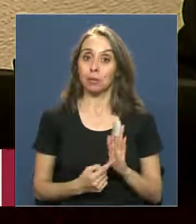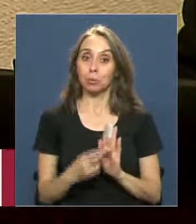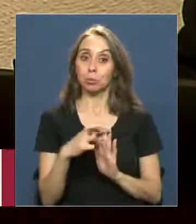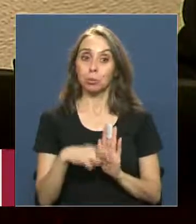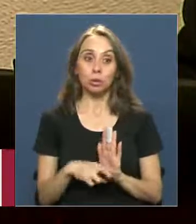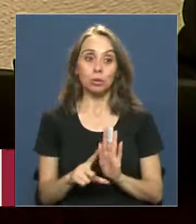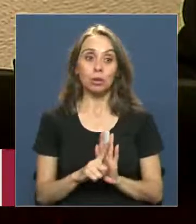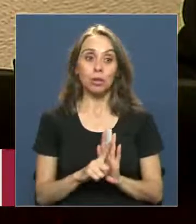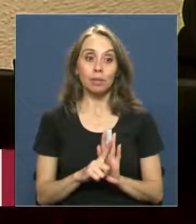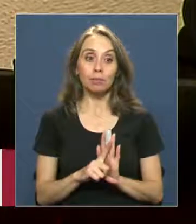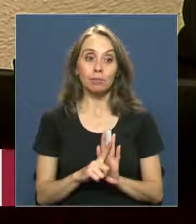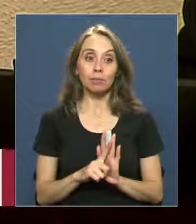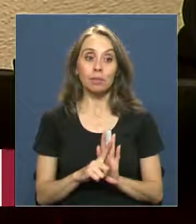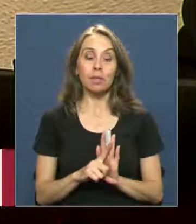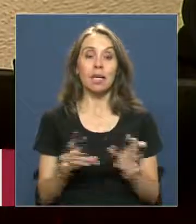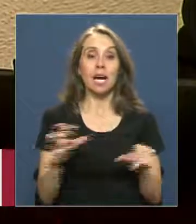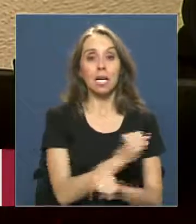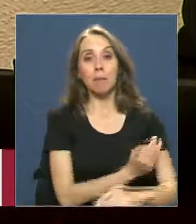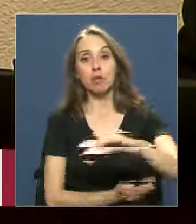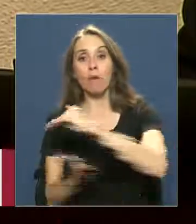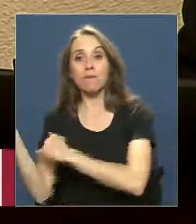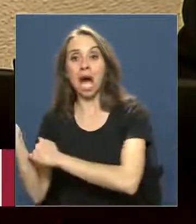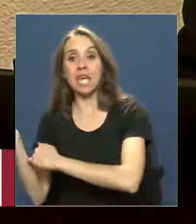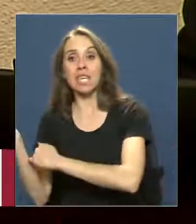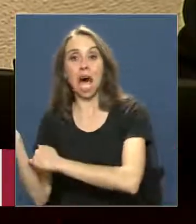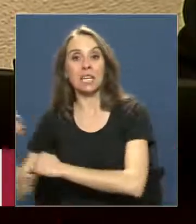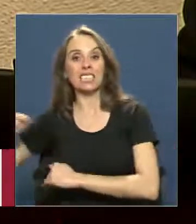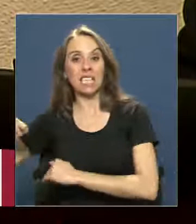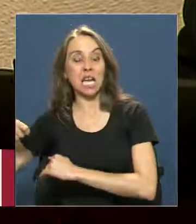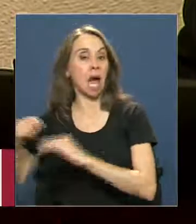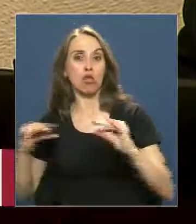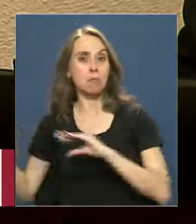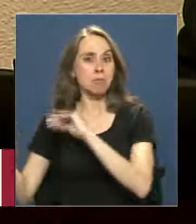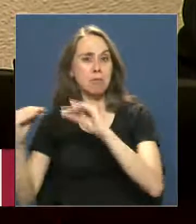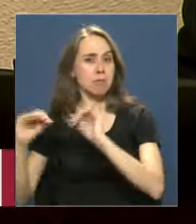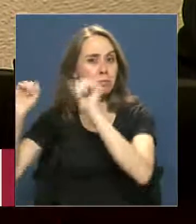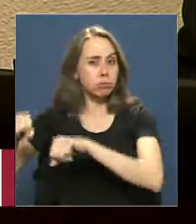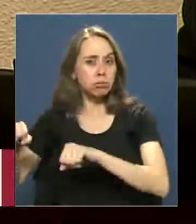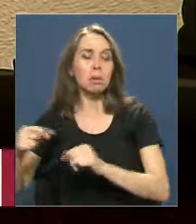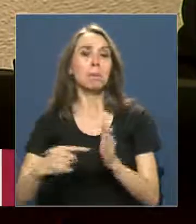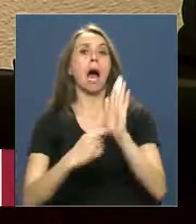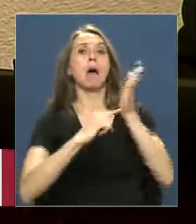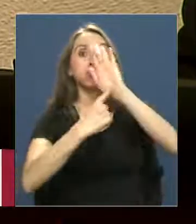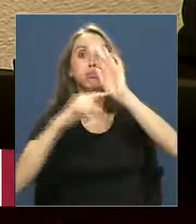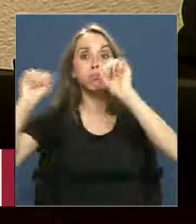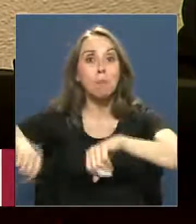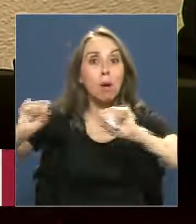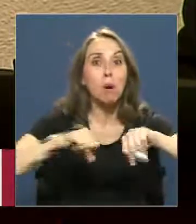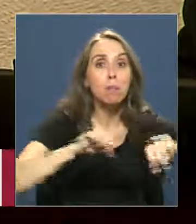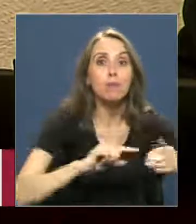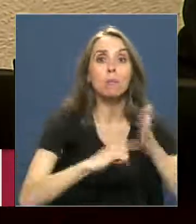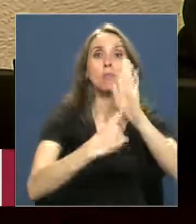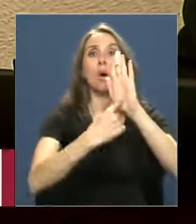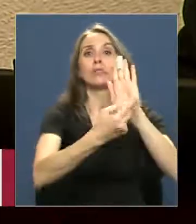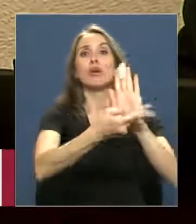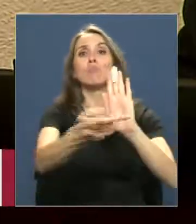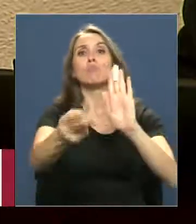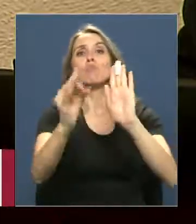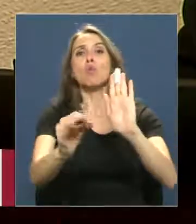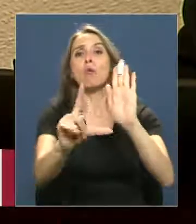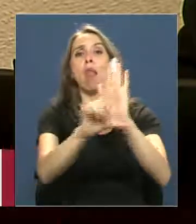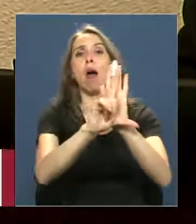proyecto sea visto rápidamente en el Senado y sea una señal clara, ¿cierto?, de lo que Chile, de lo que nosotros tenemos